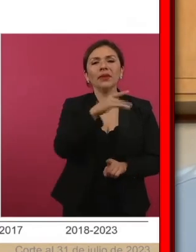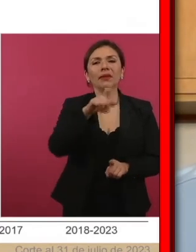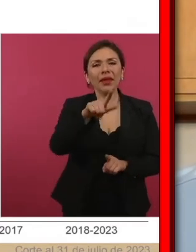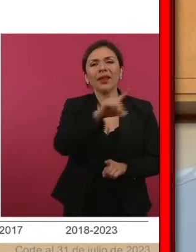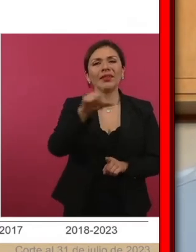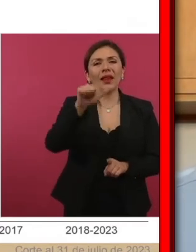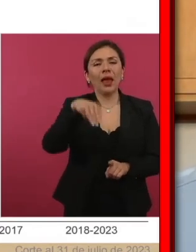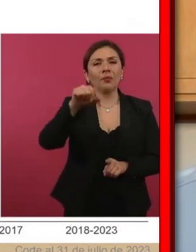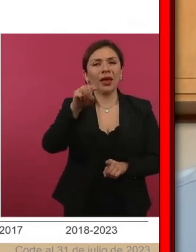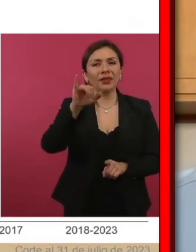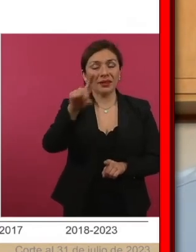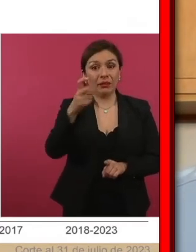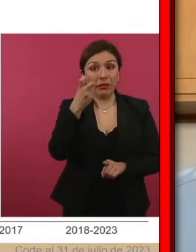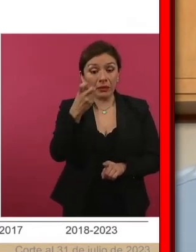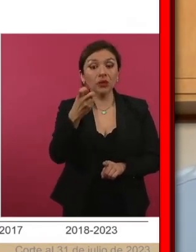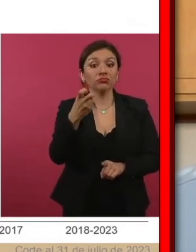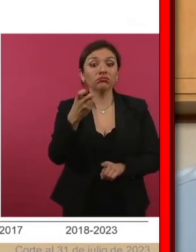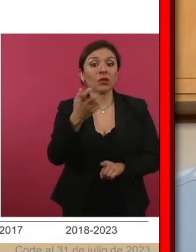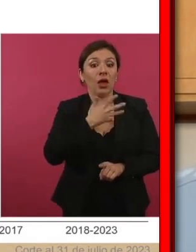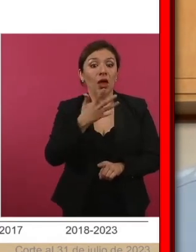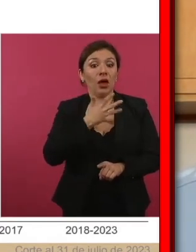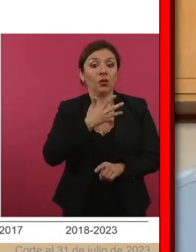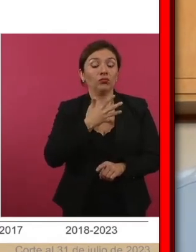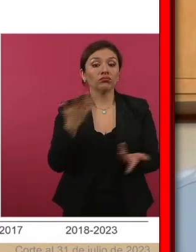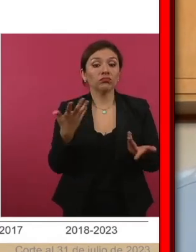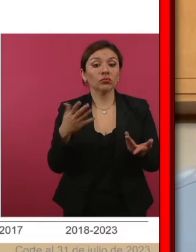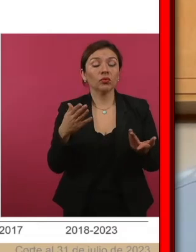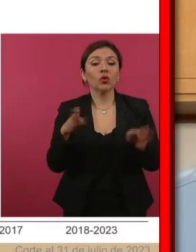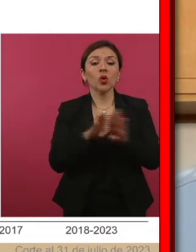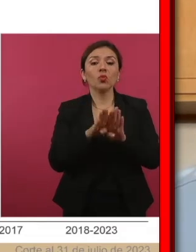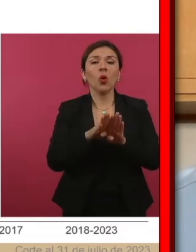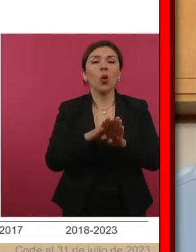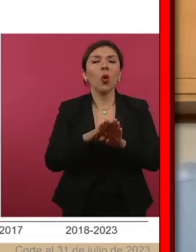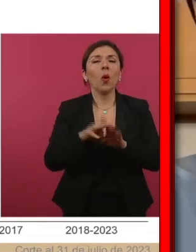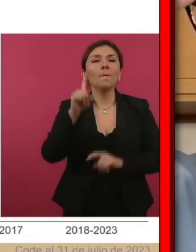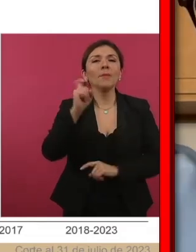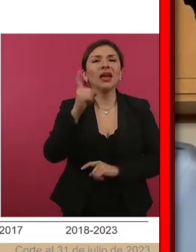Pues el incremento o mejor dicho la devaluación